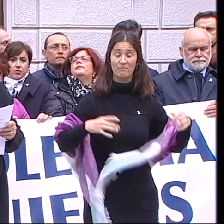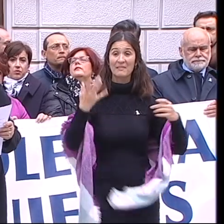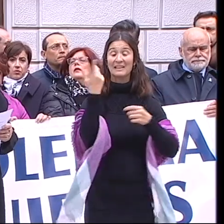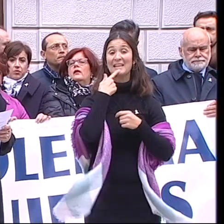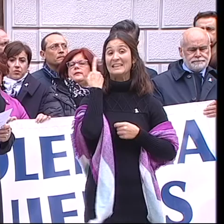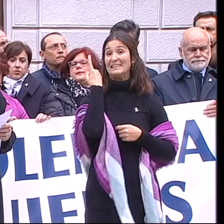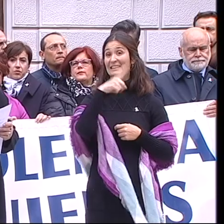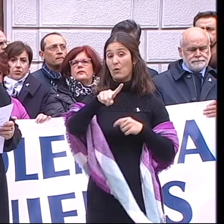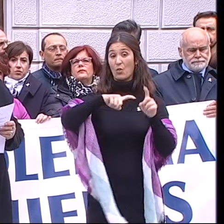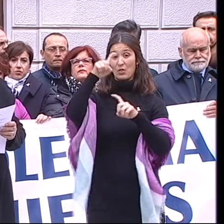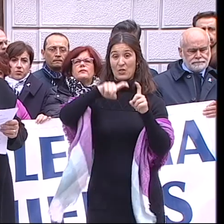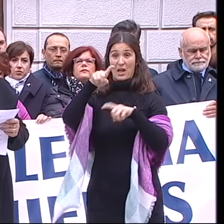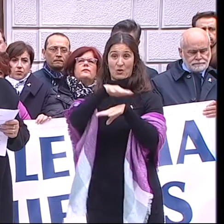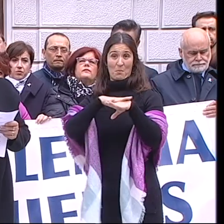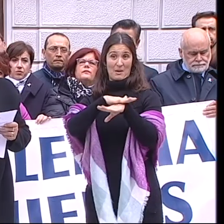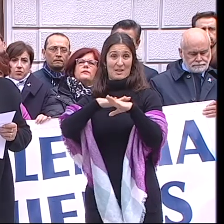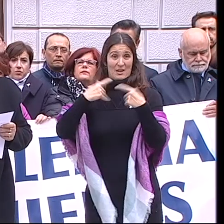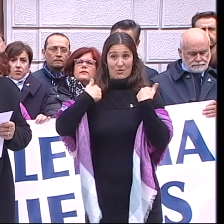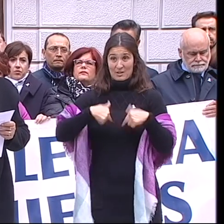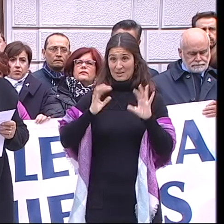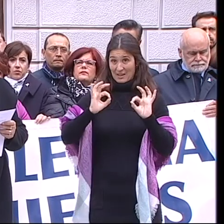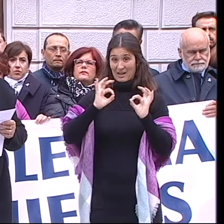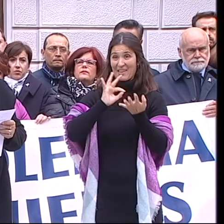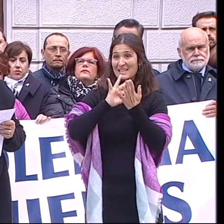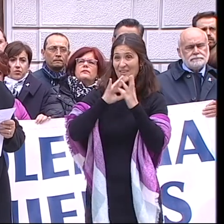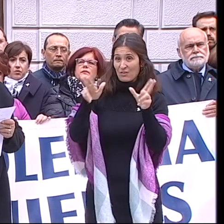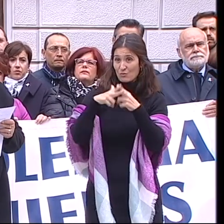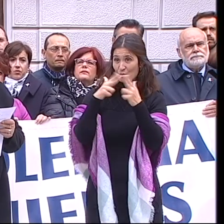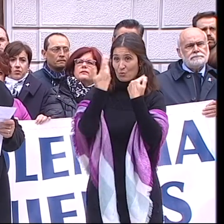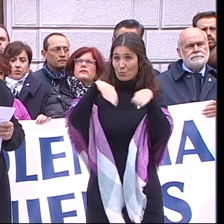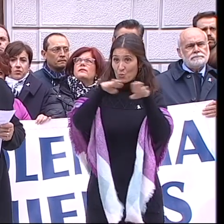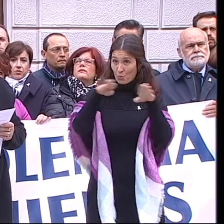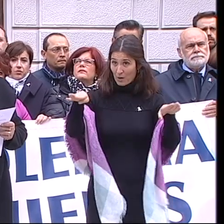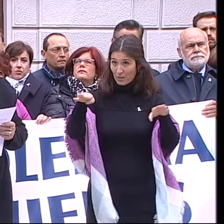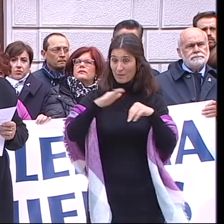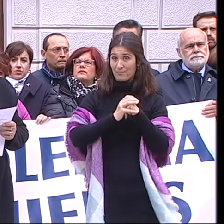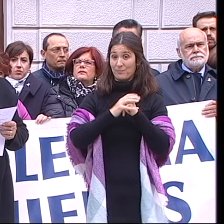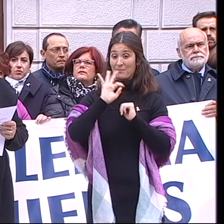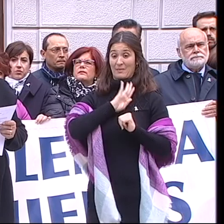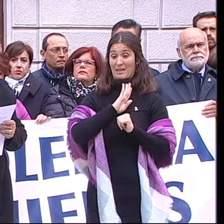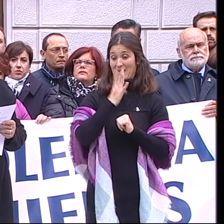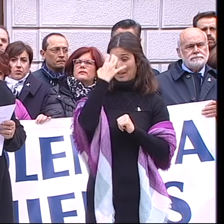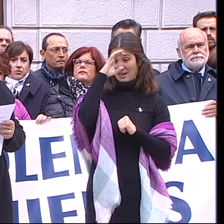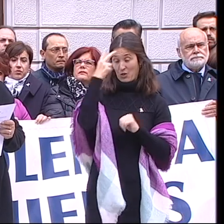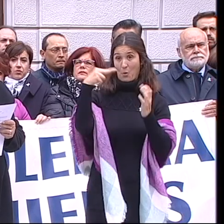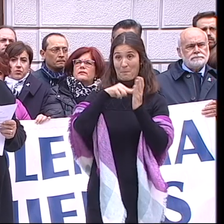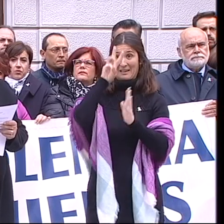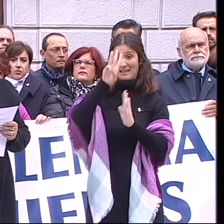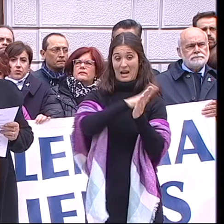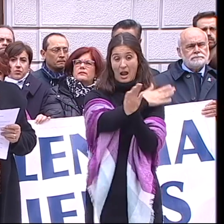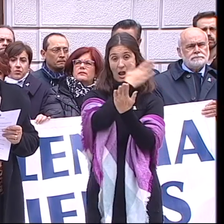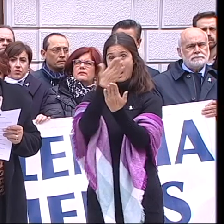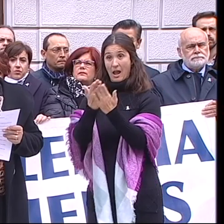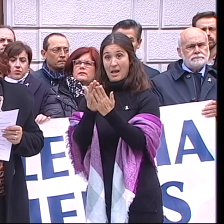Según datos oficiales del Ministerio de Sanidad, Servicios Sociales e Igualdad, desde enero de 2003 a octubre